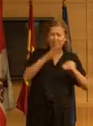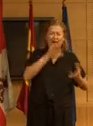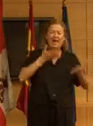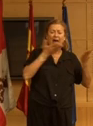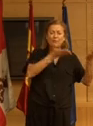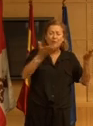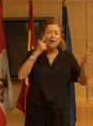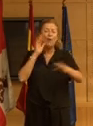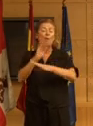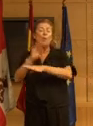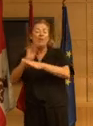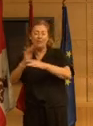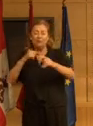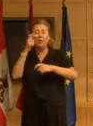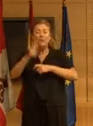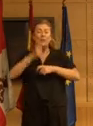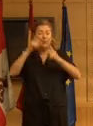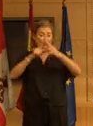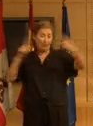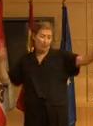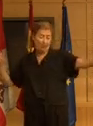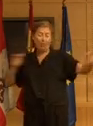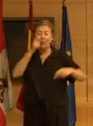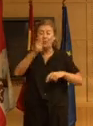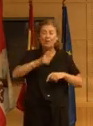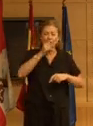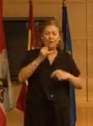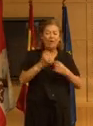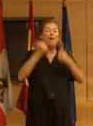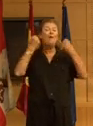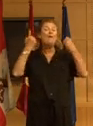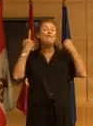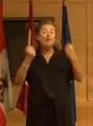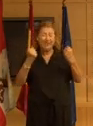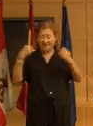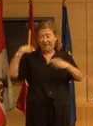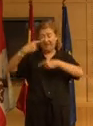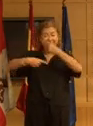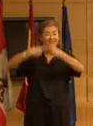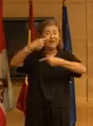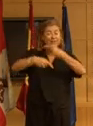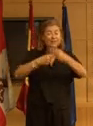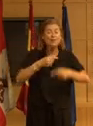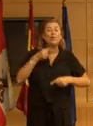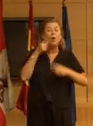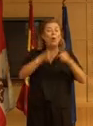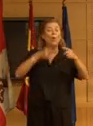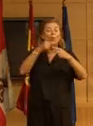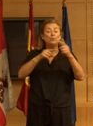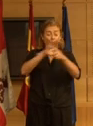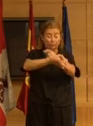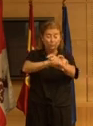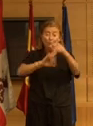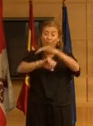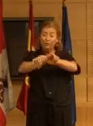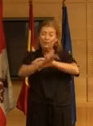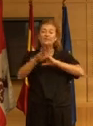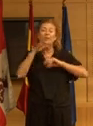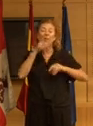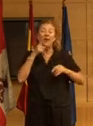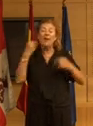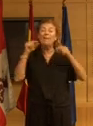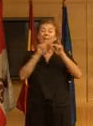los cuidados de larga duración hay una fuerte tradición en el uso de sujeciones como medida